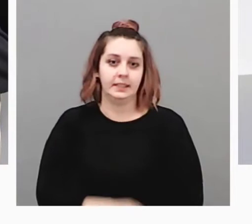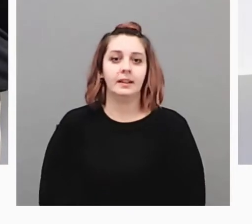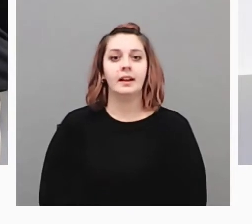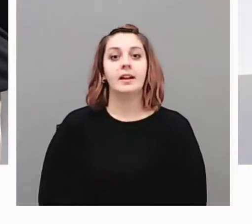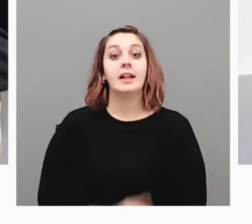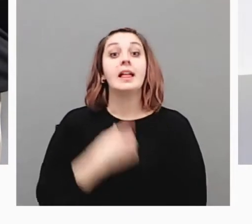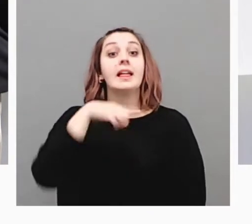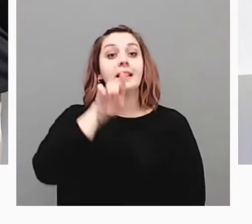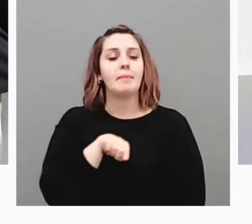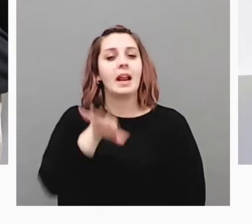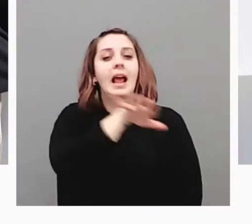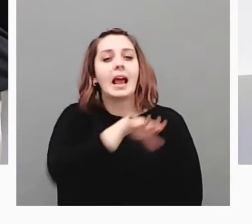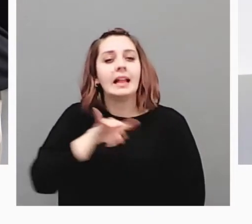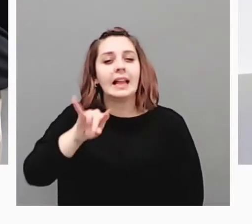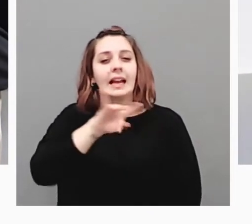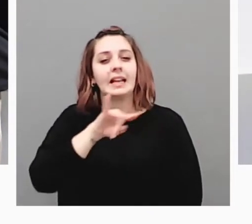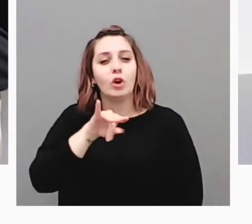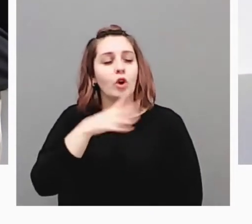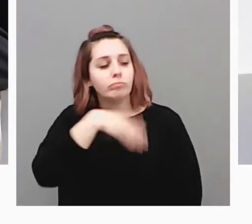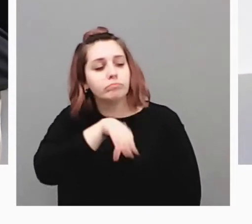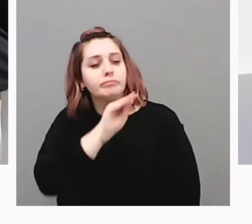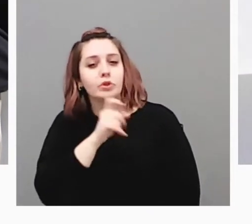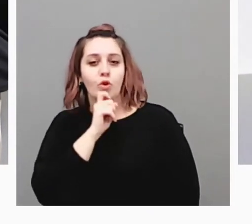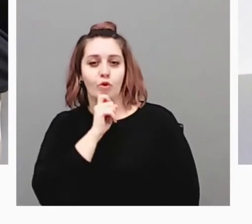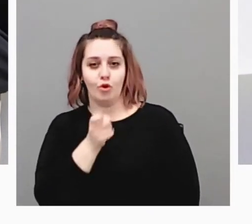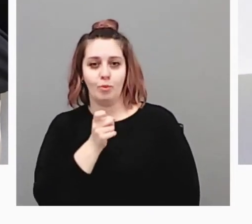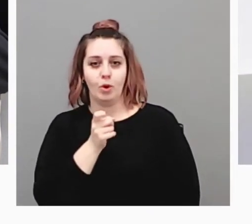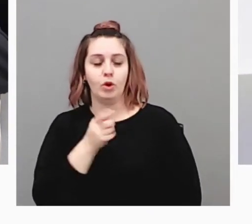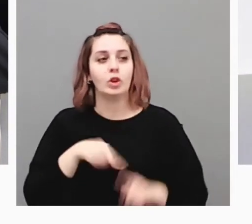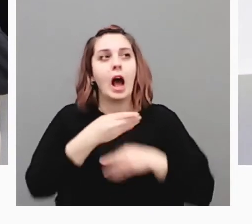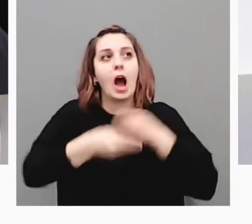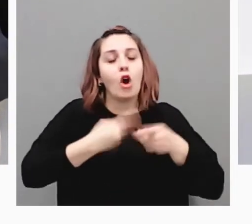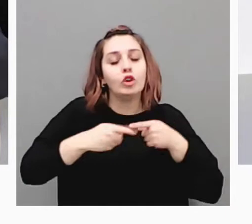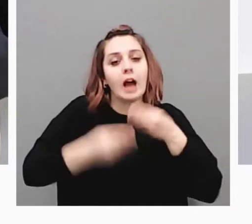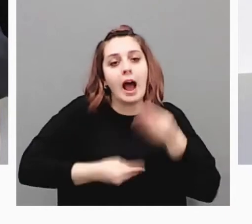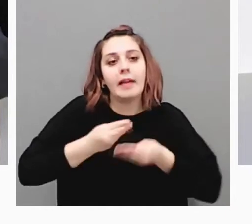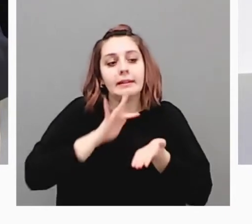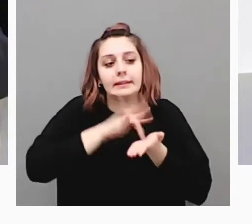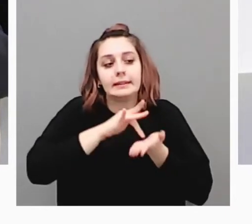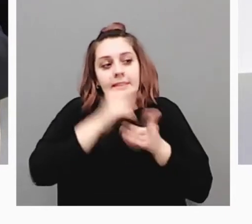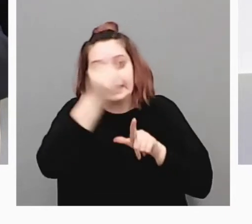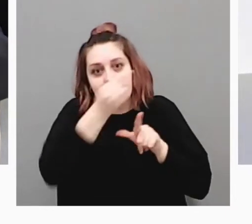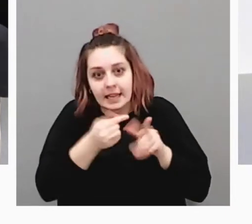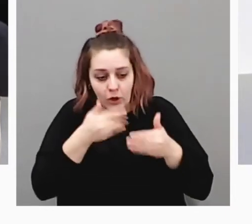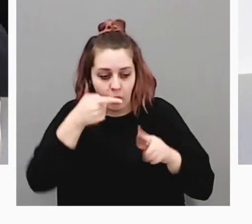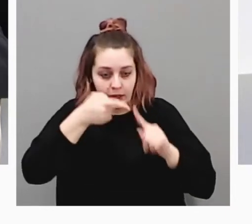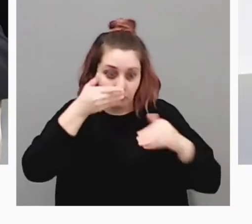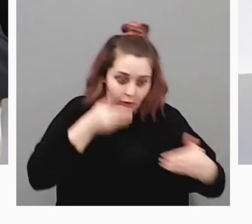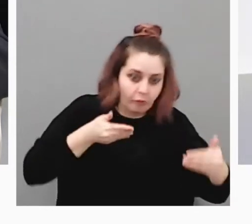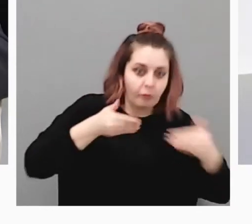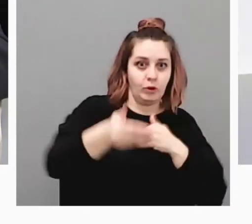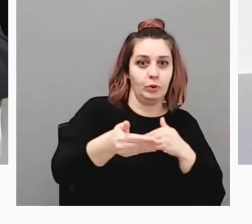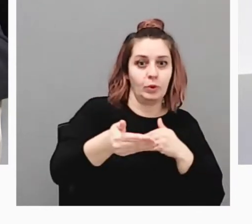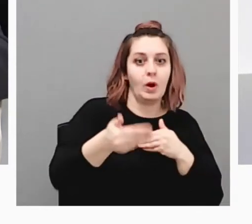tenemos del territorio, ¿no? Cómo en las actuaciones que vamos diseñando a futuro tenemos en cuenta cuál ha